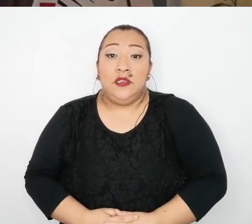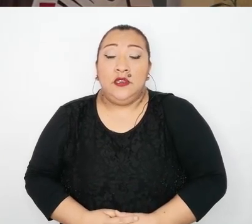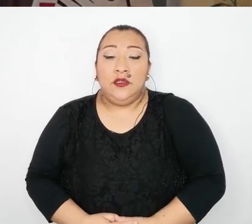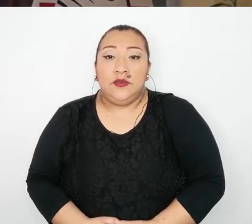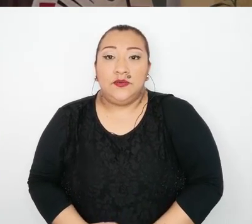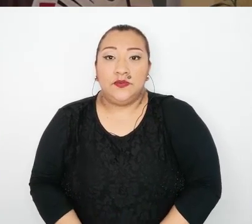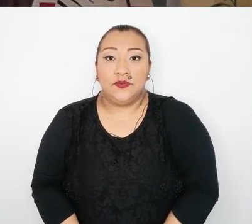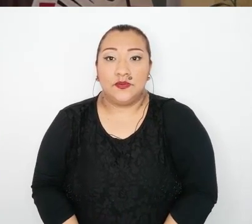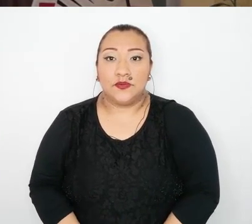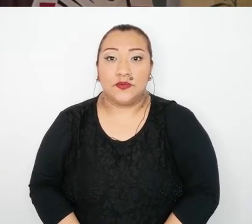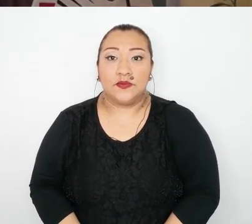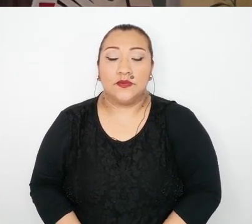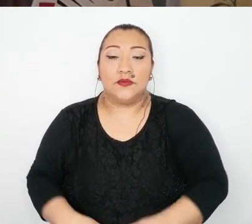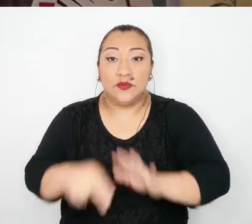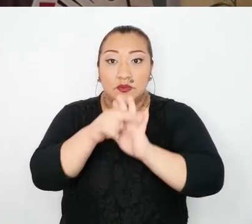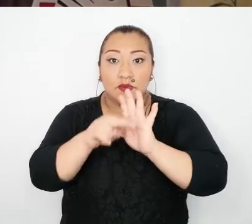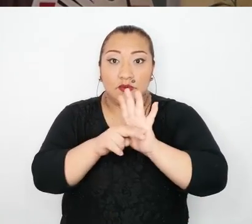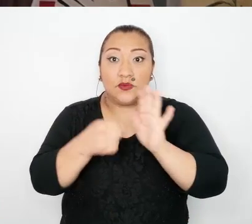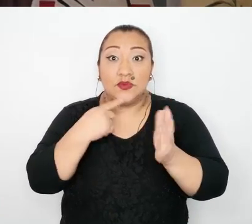a la